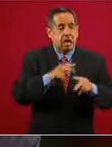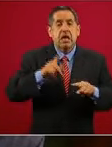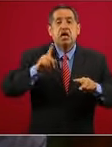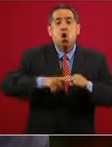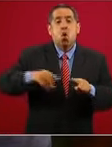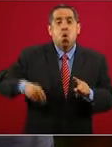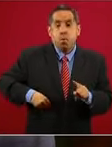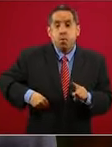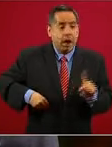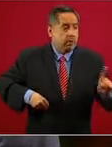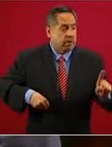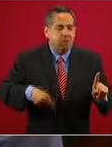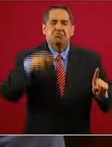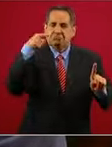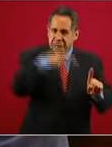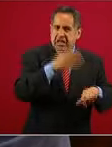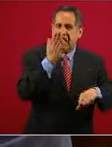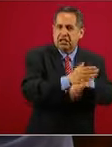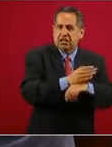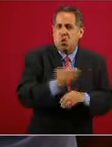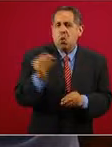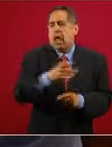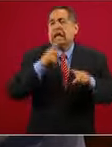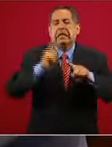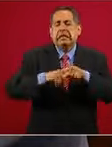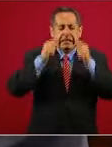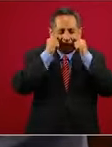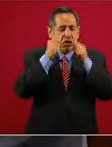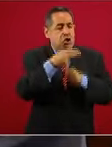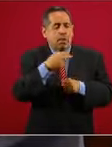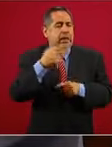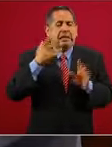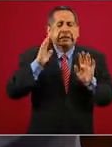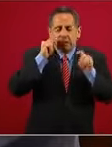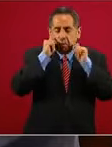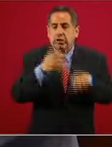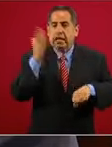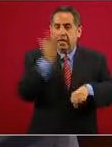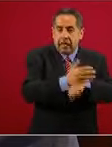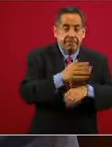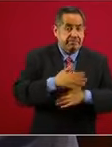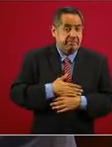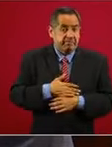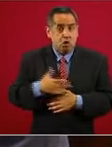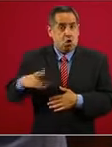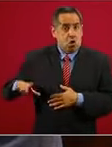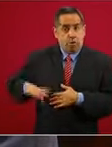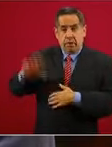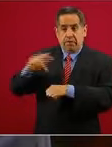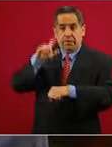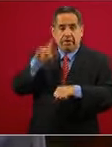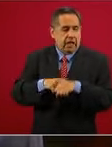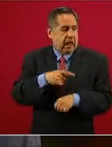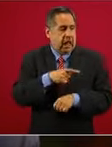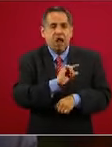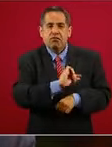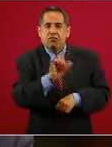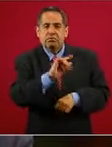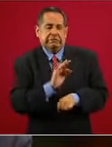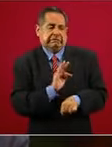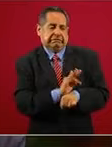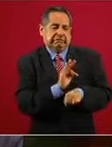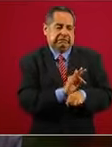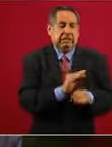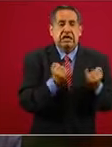culpable, sea quien sea. Ya no hay en el gobierno federal funcionarios